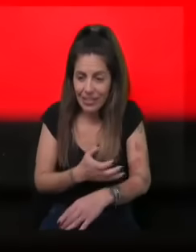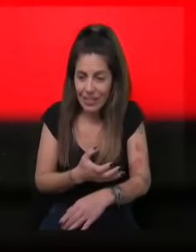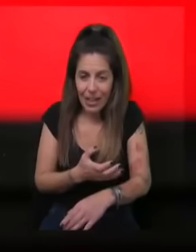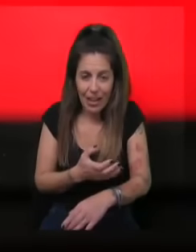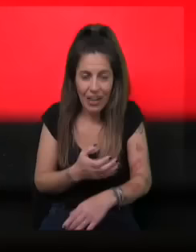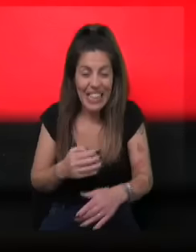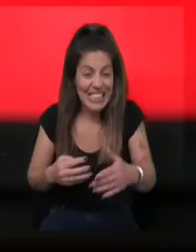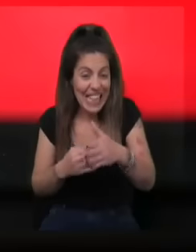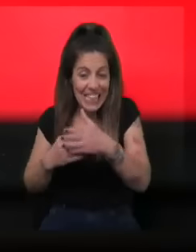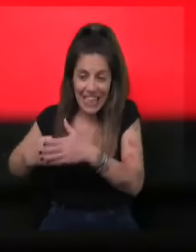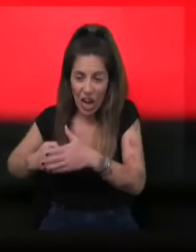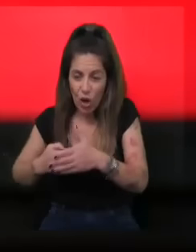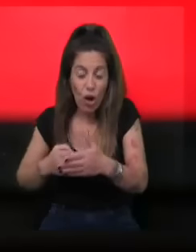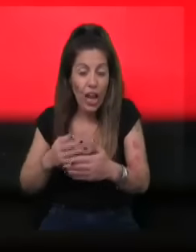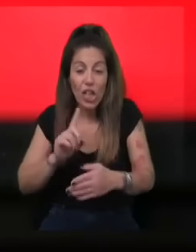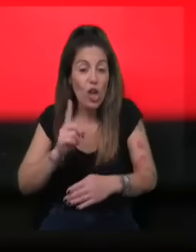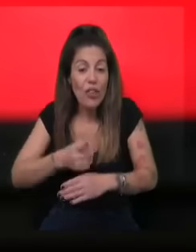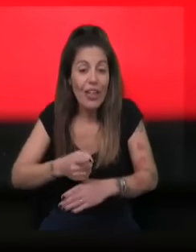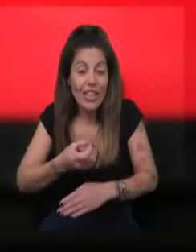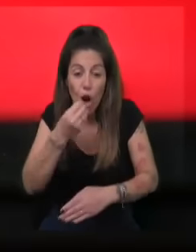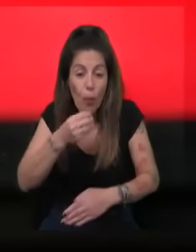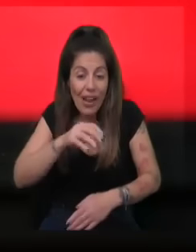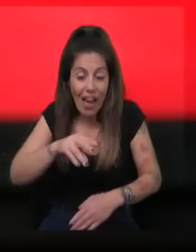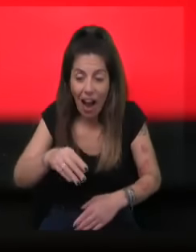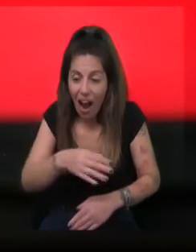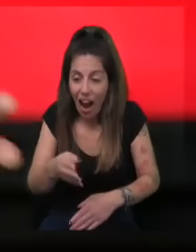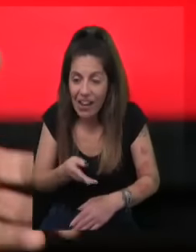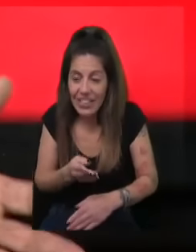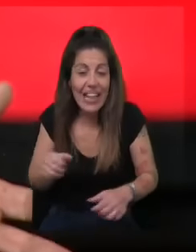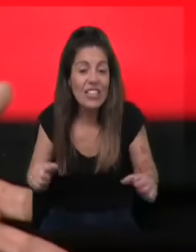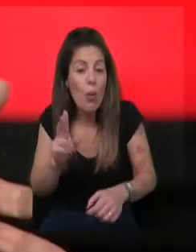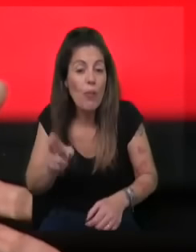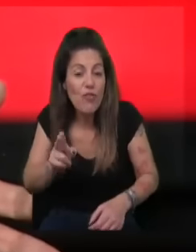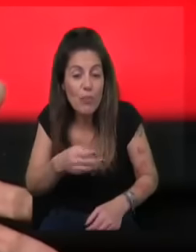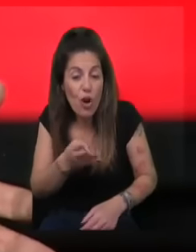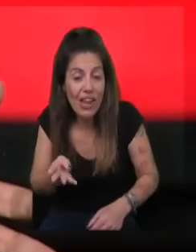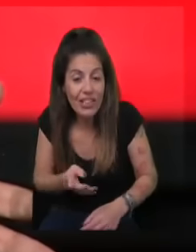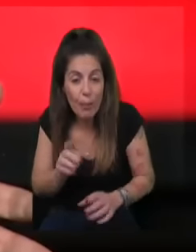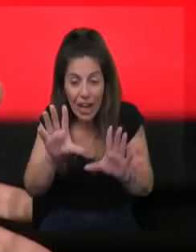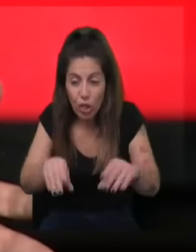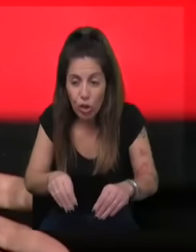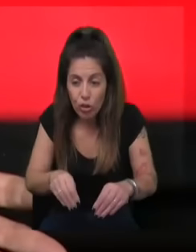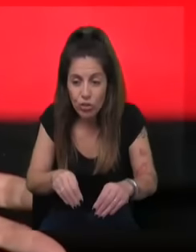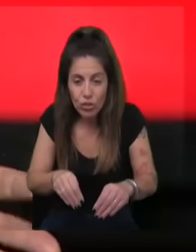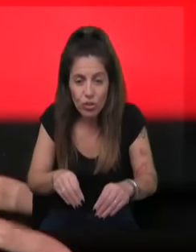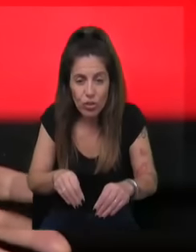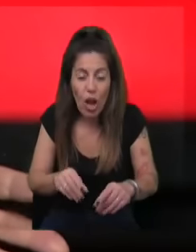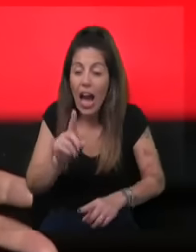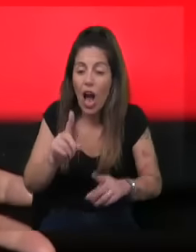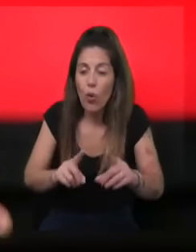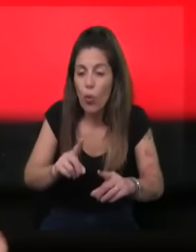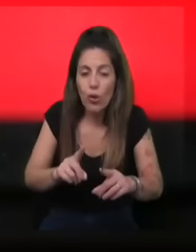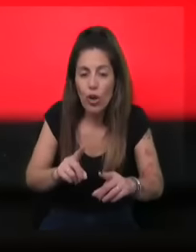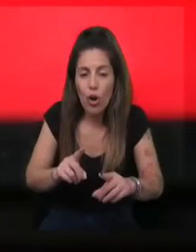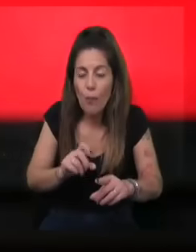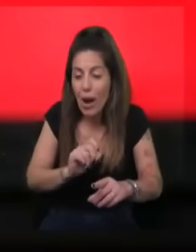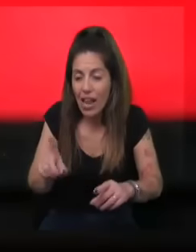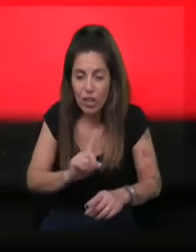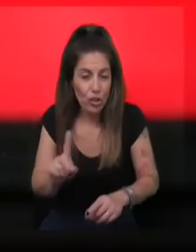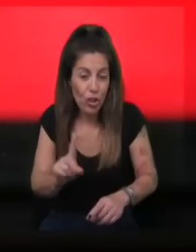celíacos y que no deberían comer harina y qué hacemos prohibimos la harina para todos Porque algunos van a caer bueno no